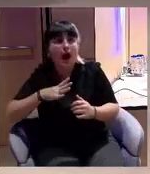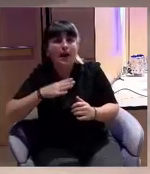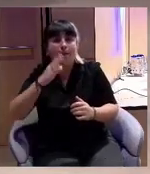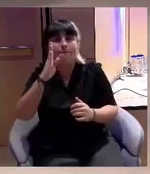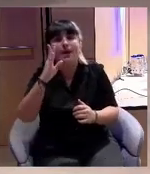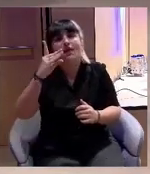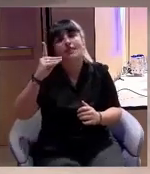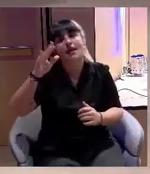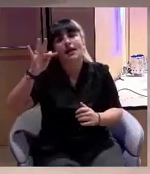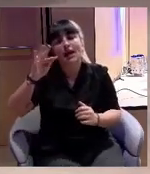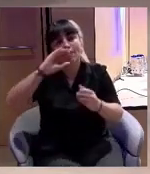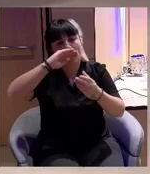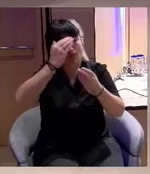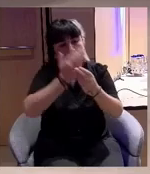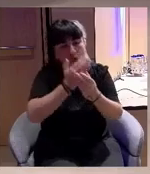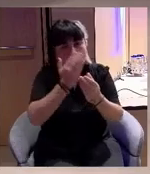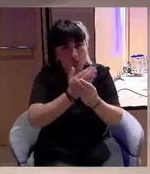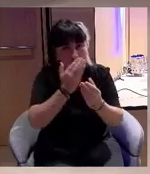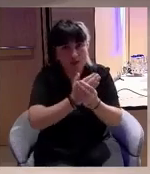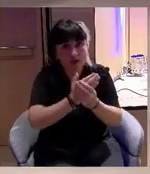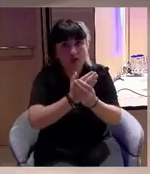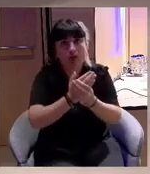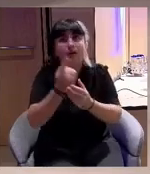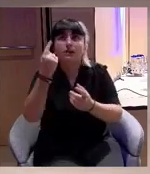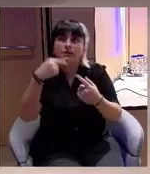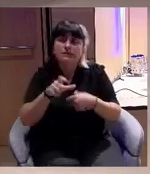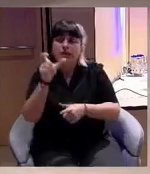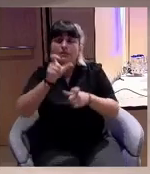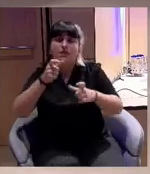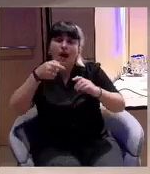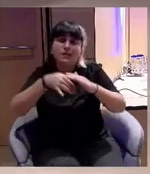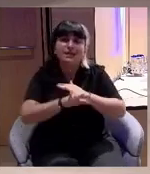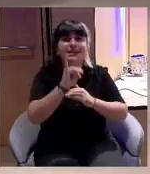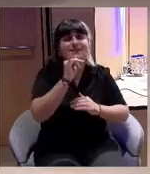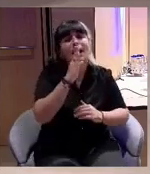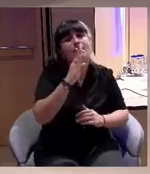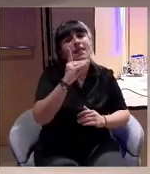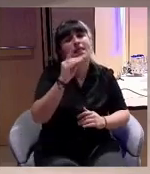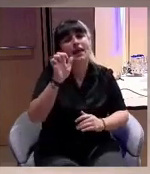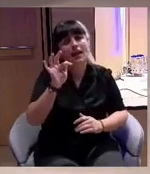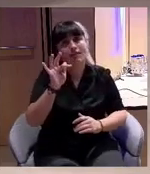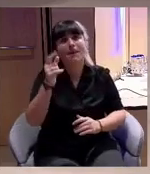información debería estar en otro formato es lo mínimo que deberíamos pedir